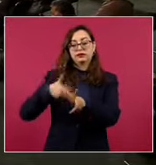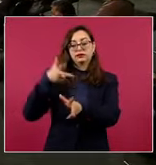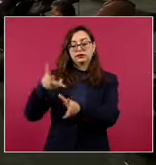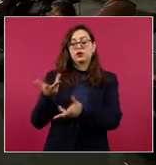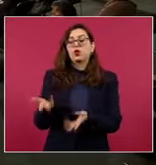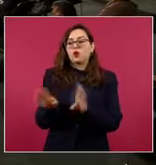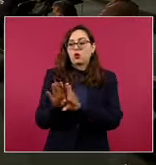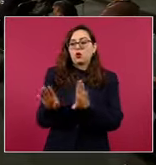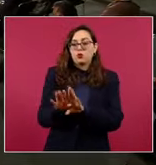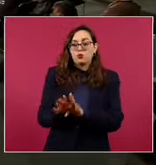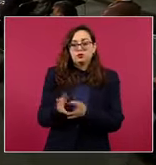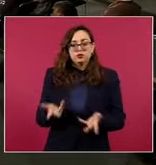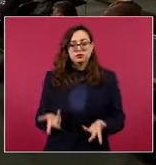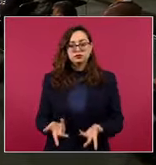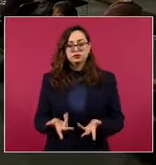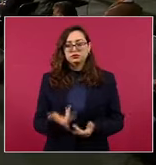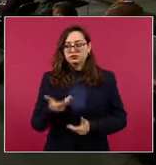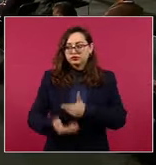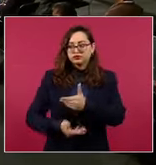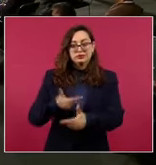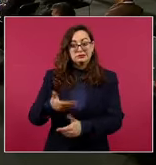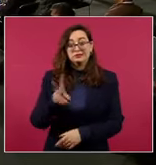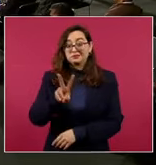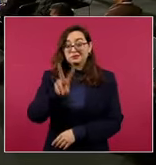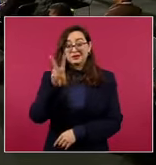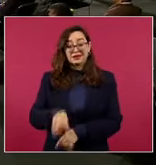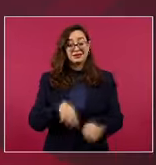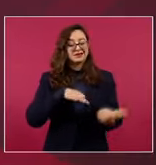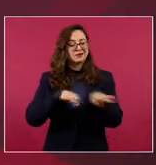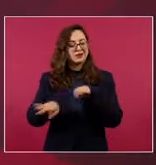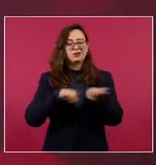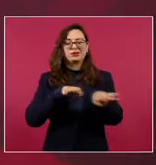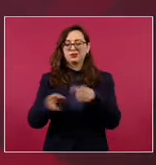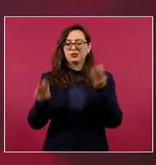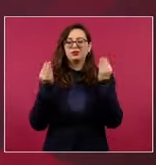Tenemos mucho trabajo en Sonora